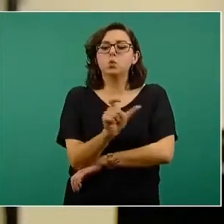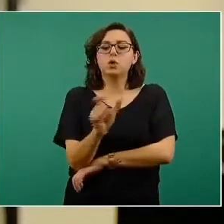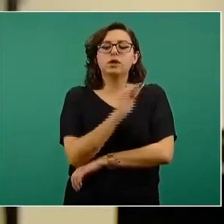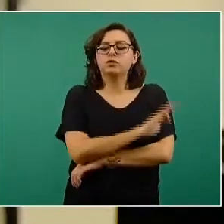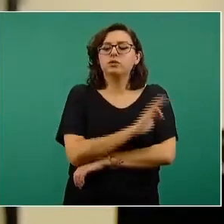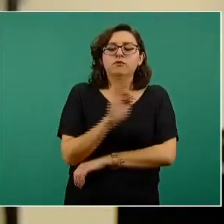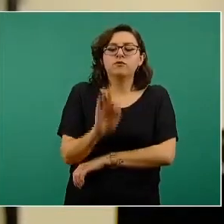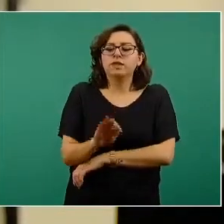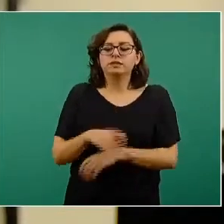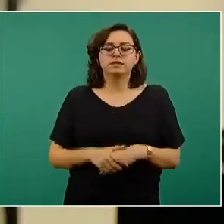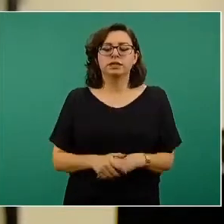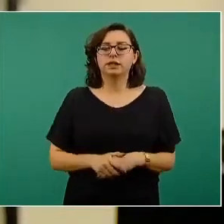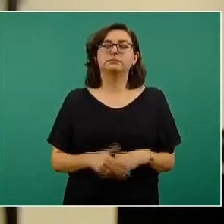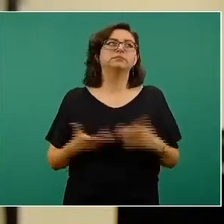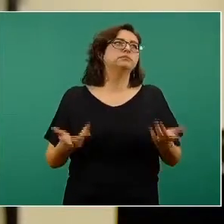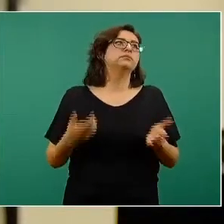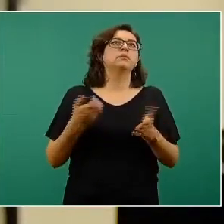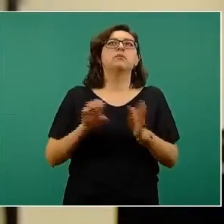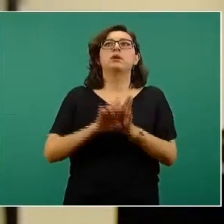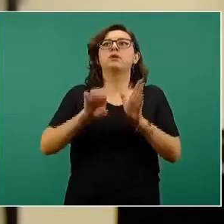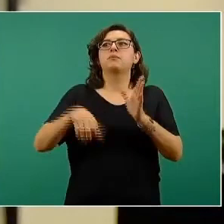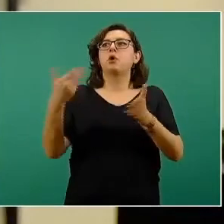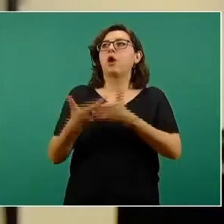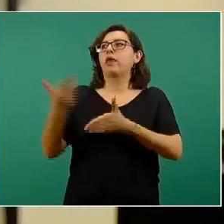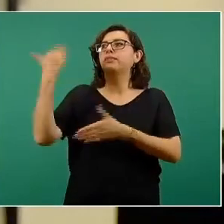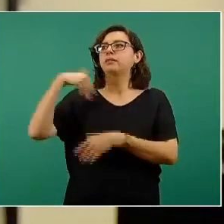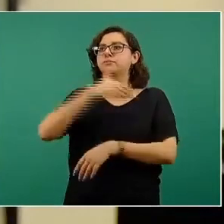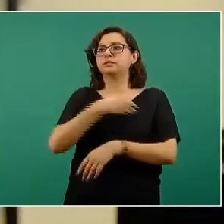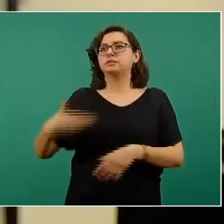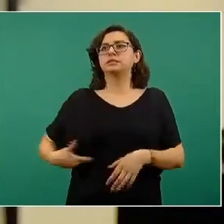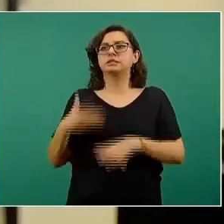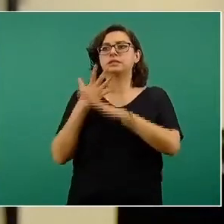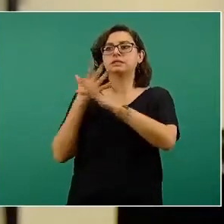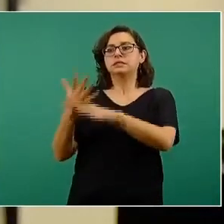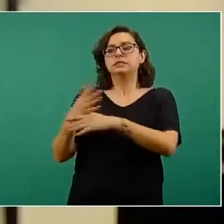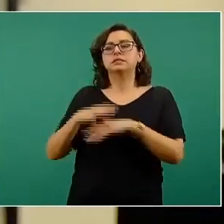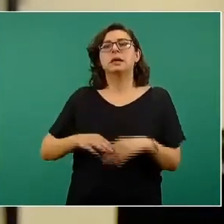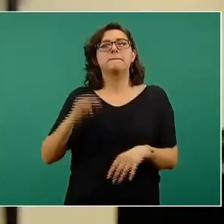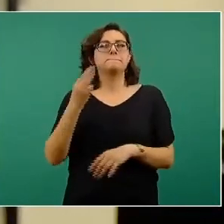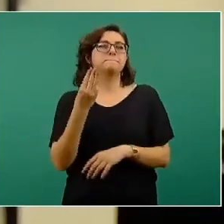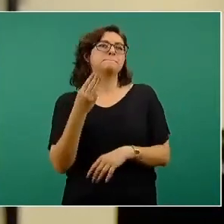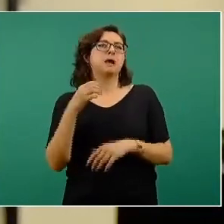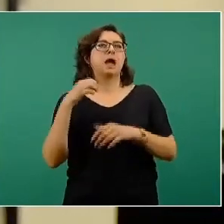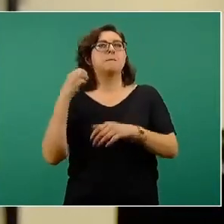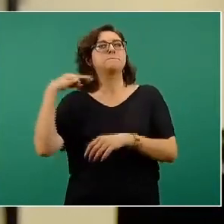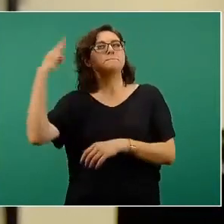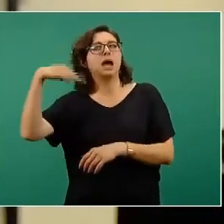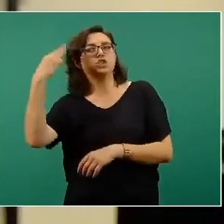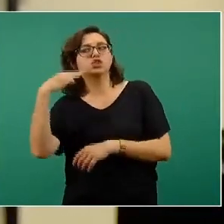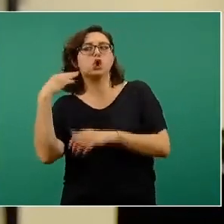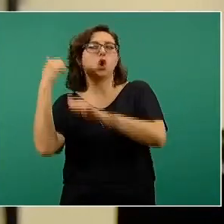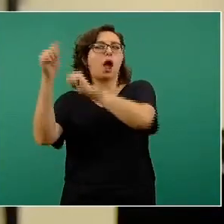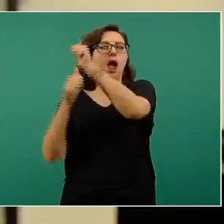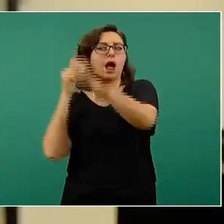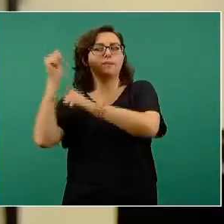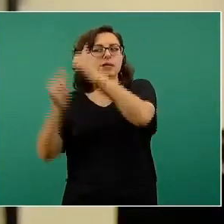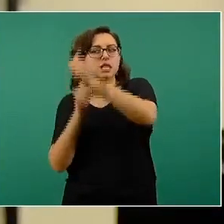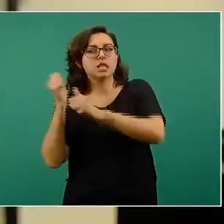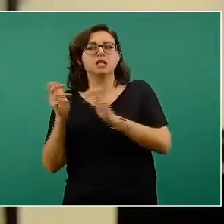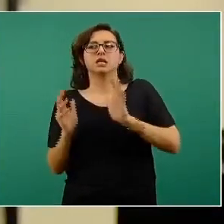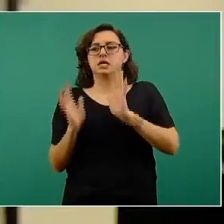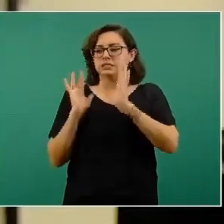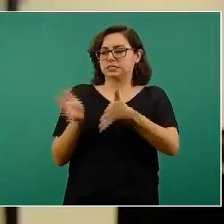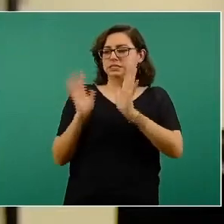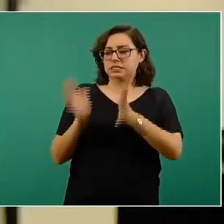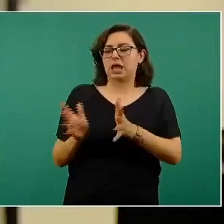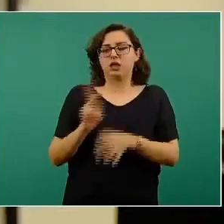adultos mayores, como dijo el presidente, de que por lo menos esperaba que hasta en abril se tuviera por lo menos la población total de adultos mayores con la